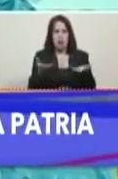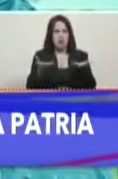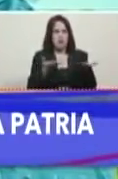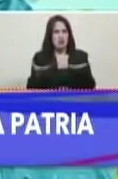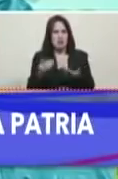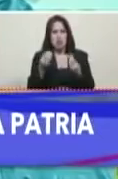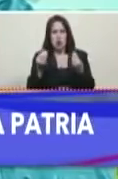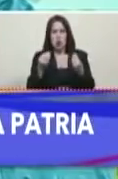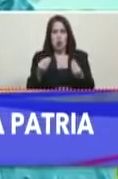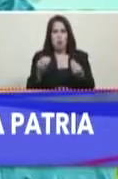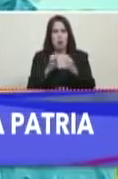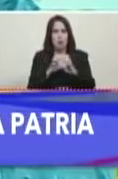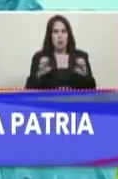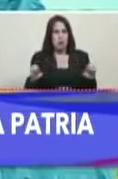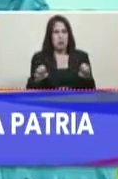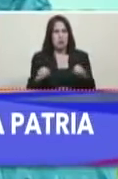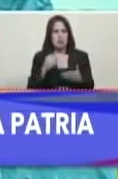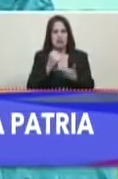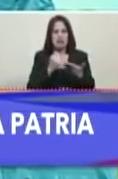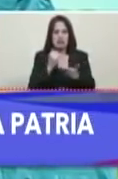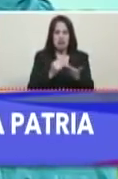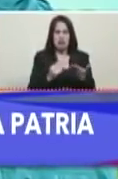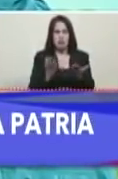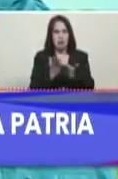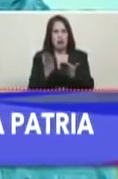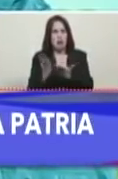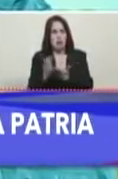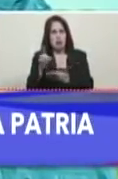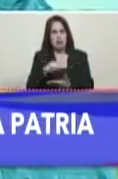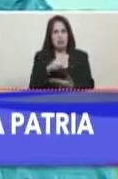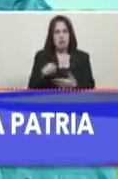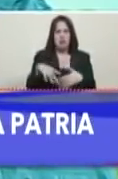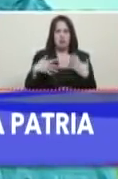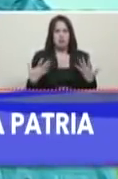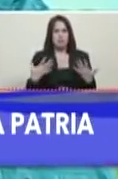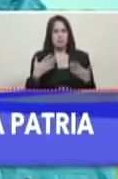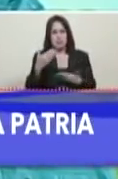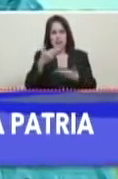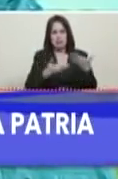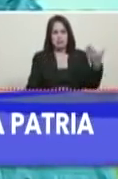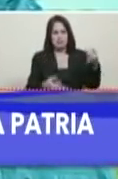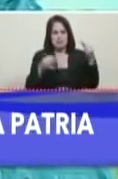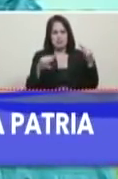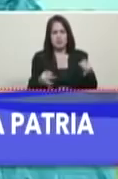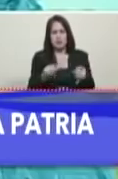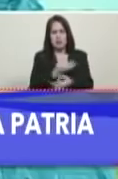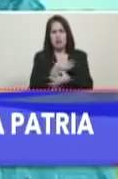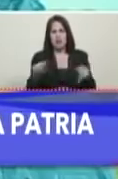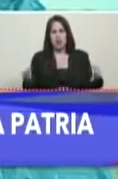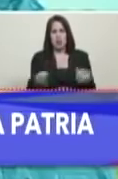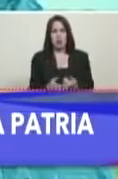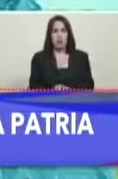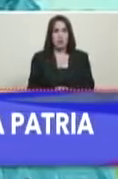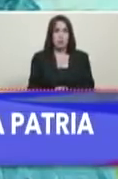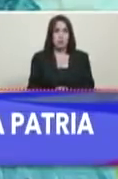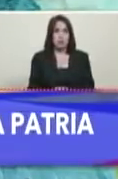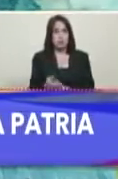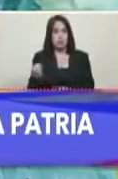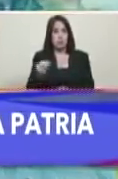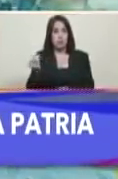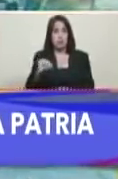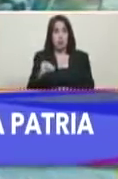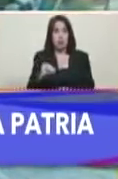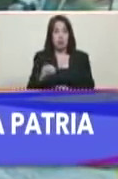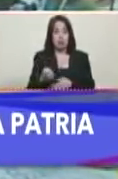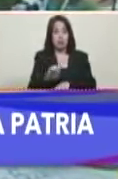educación, quién está inscrito en la escuela y quién no, quién falta por inscribir. Es algo realmente extraordinario, que su complemento sería que